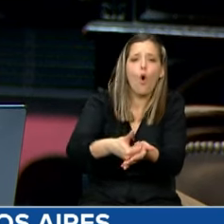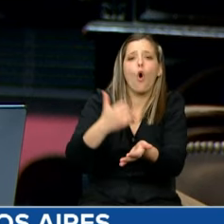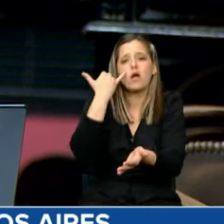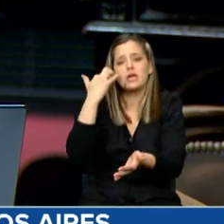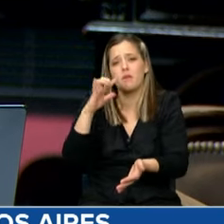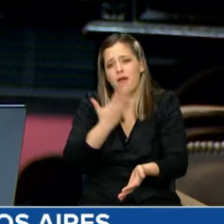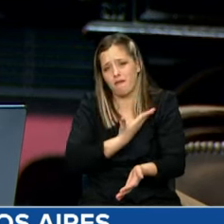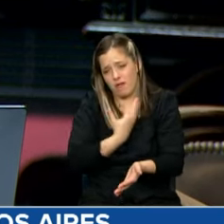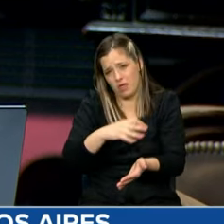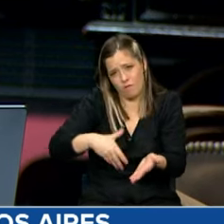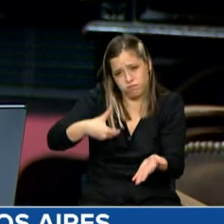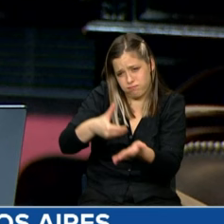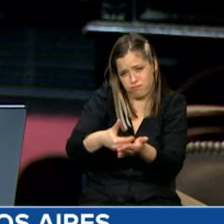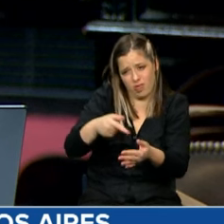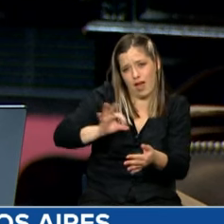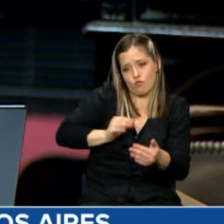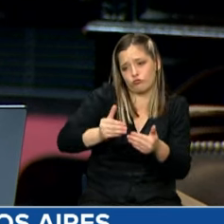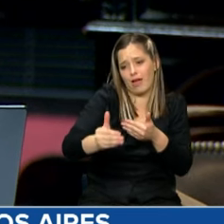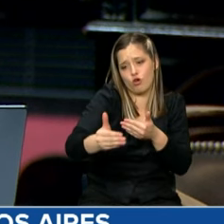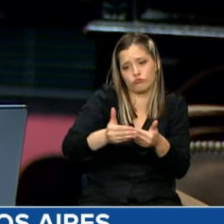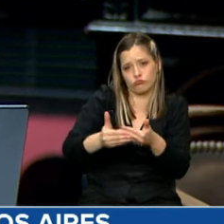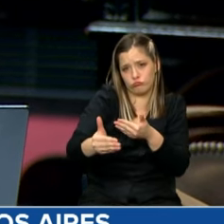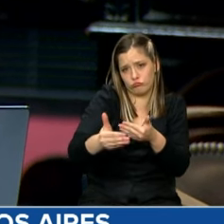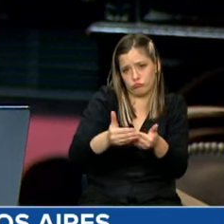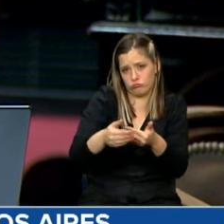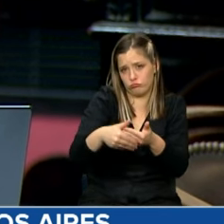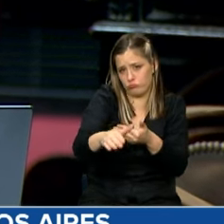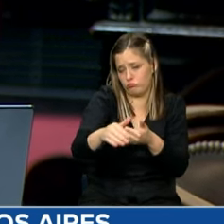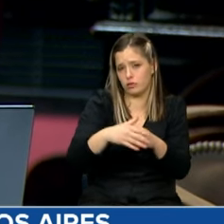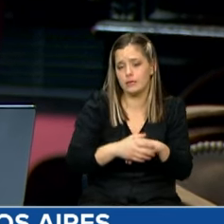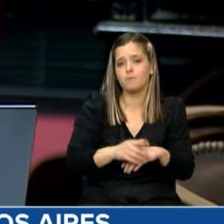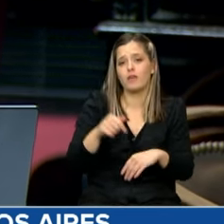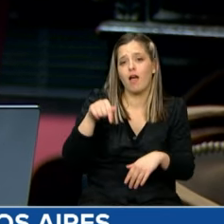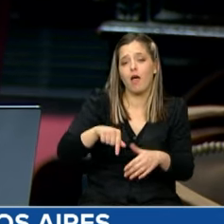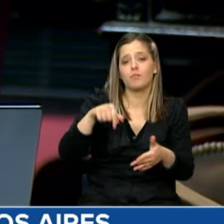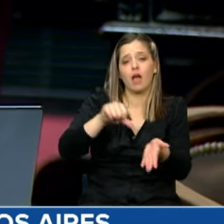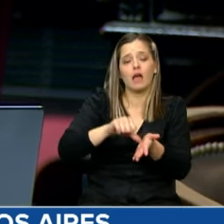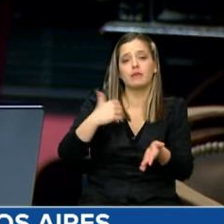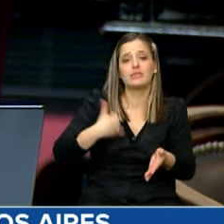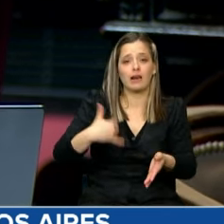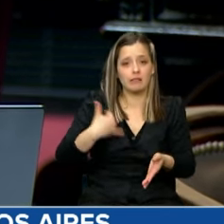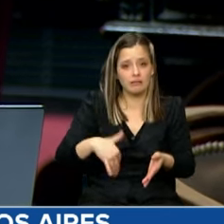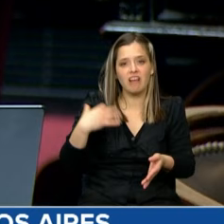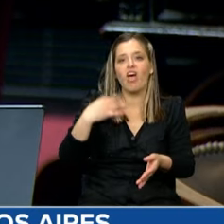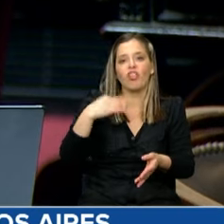en el mediano plazo nuestro estado tendría que tener una unidad especial investigadora para